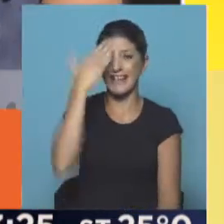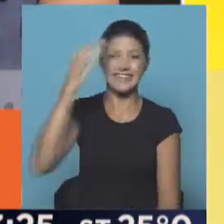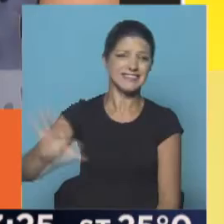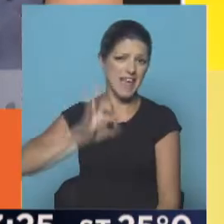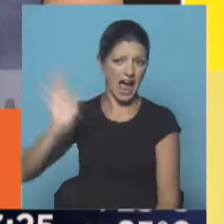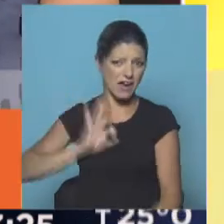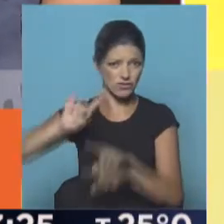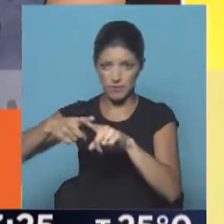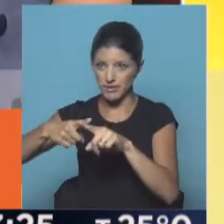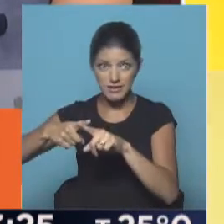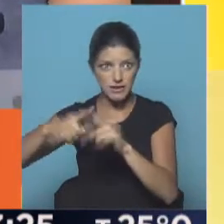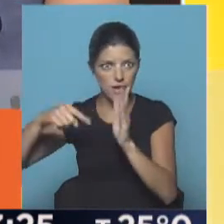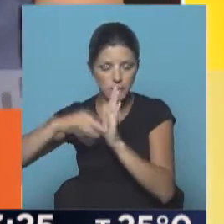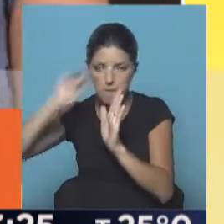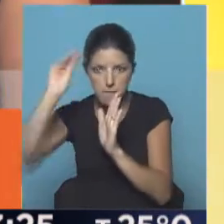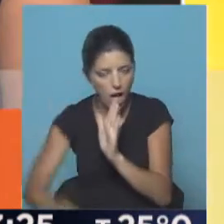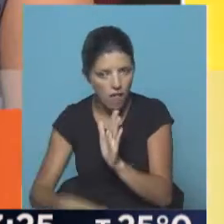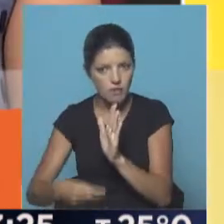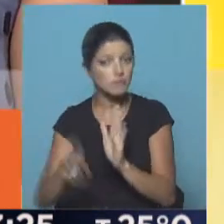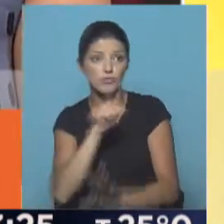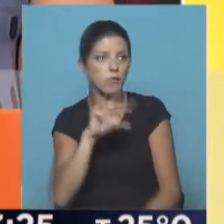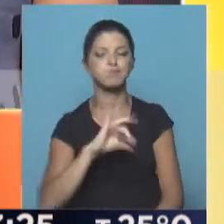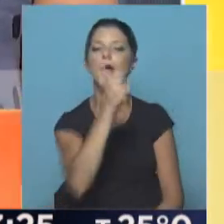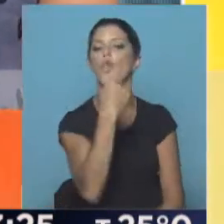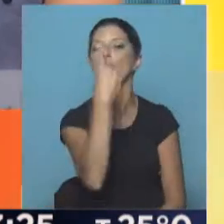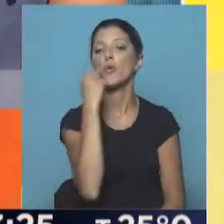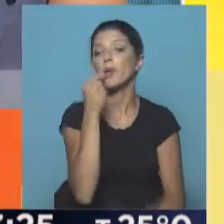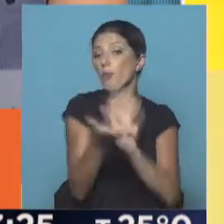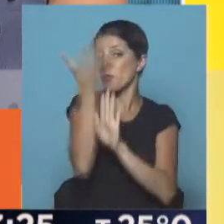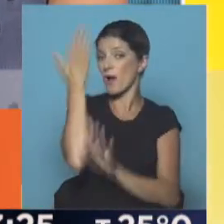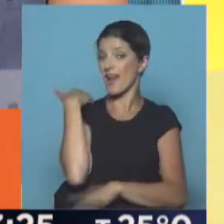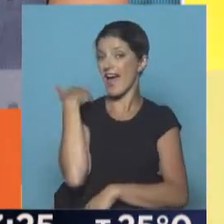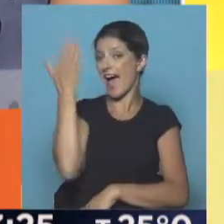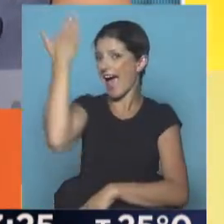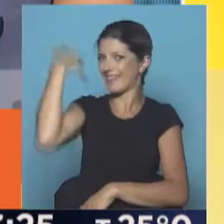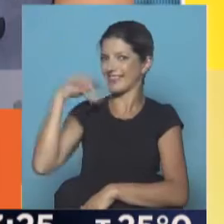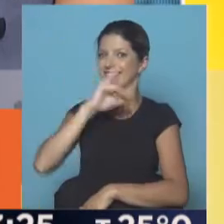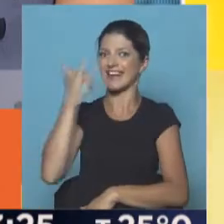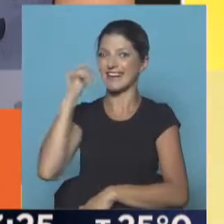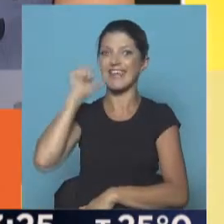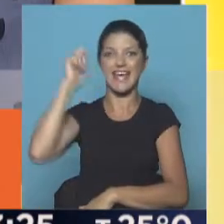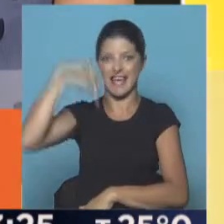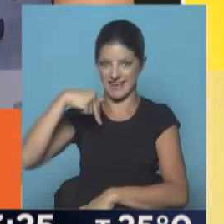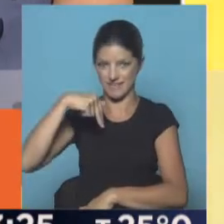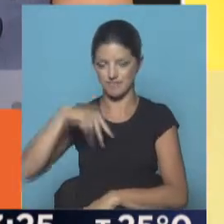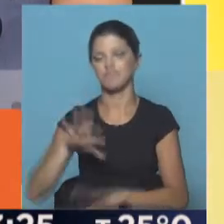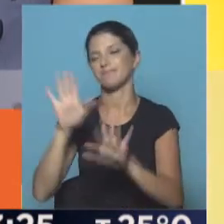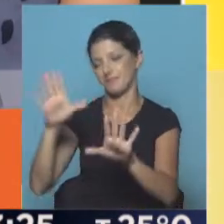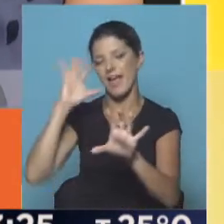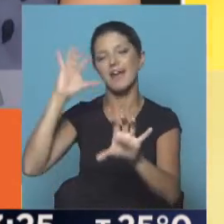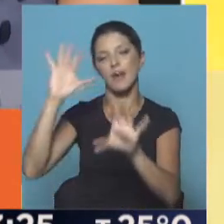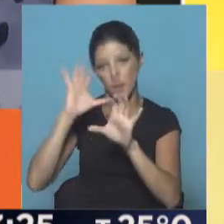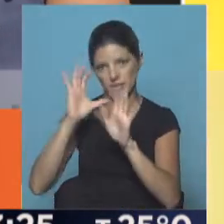política o más, sino un hombre como en su momento Ronald Reagan. Bueno, no hay que olvidar que Reagan había sido